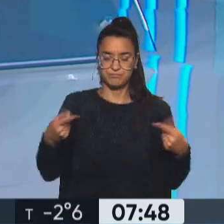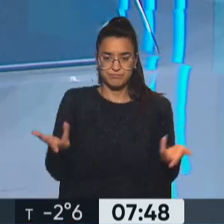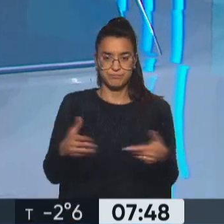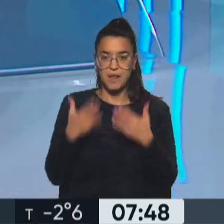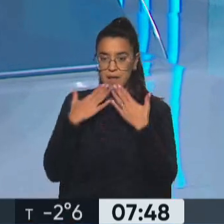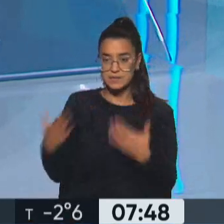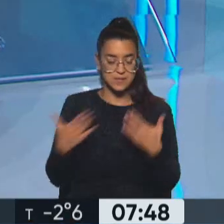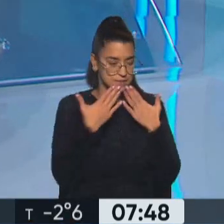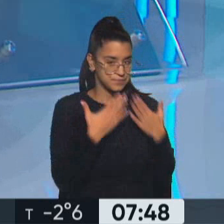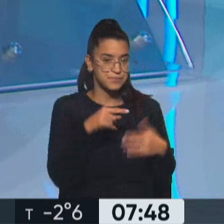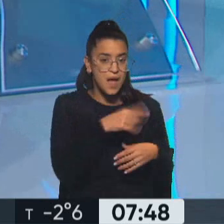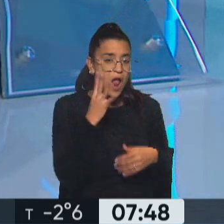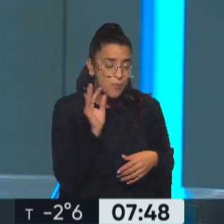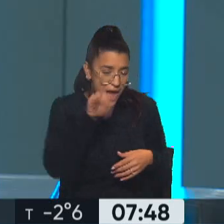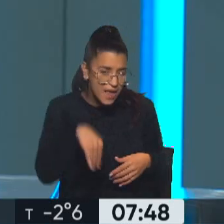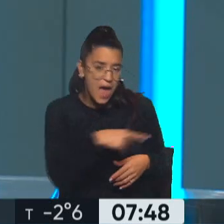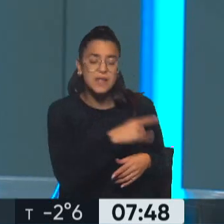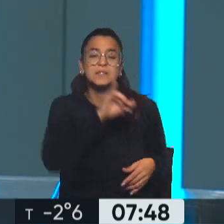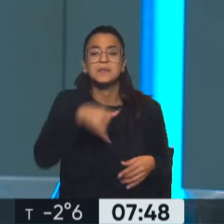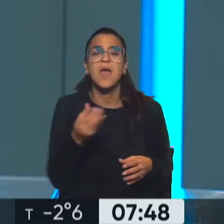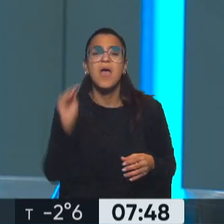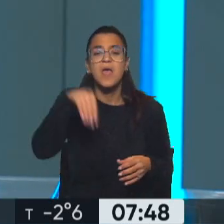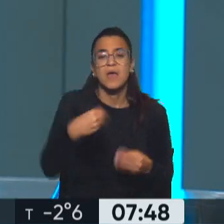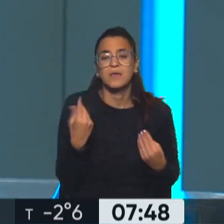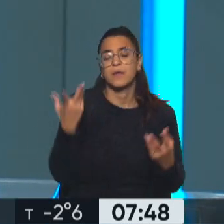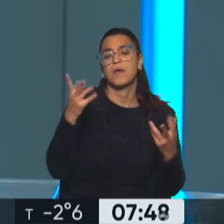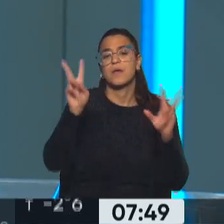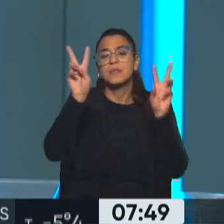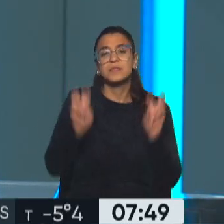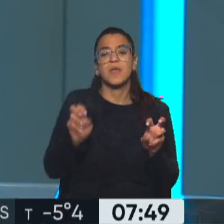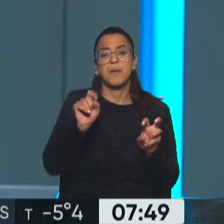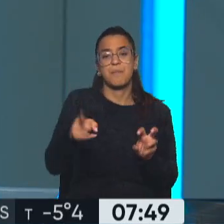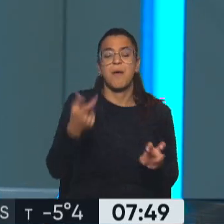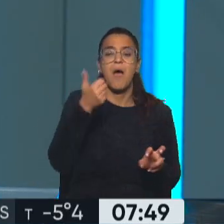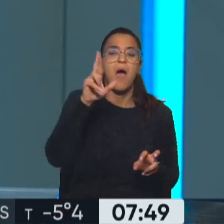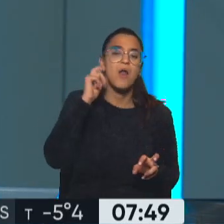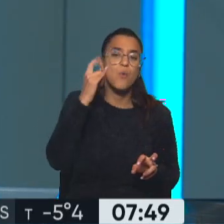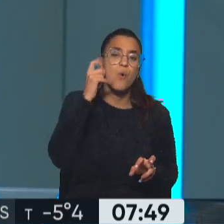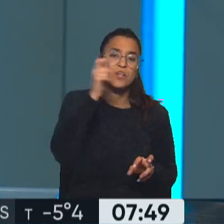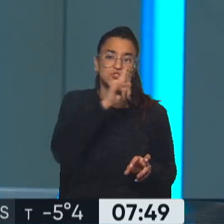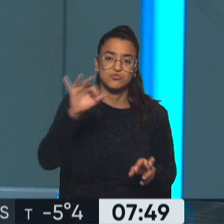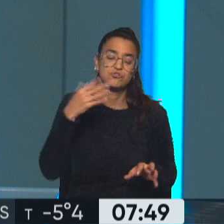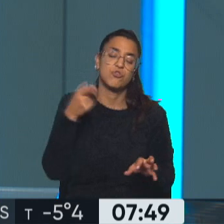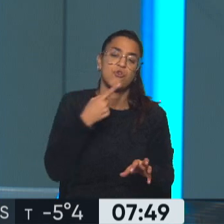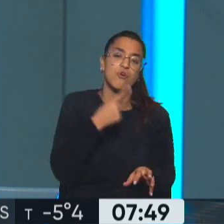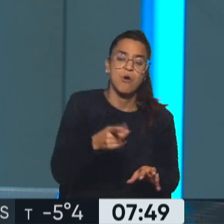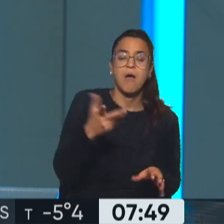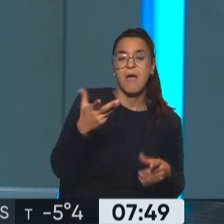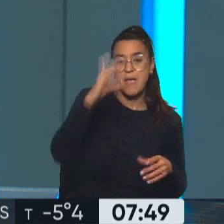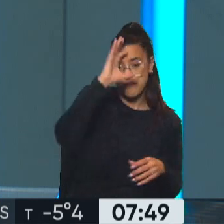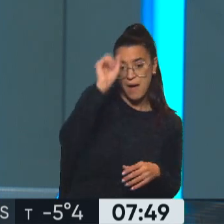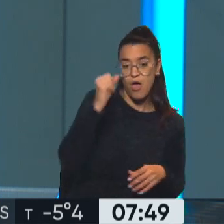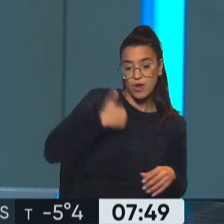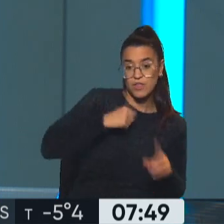Ale. Vero, Sí, ¿algo para agregar? agregar nada más que, bueno, la agenda bilateral que plantea Jorge Argüello entre Argentina, el embajador argentino en